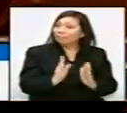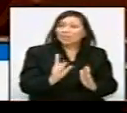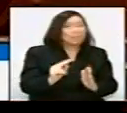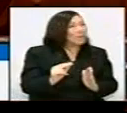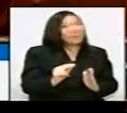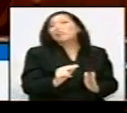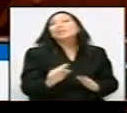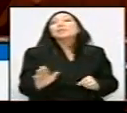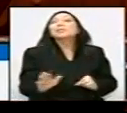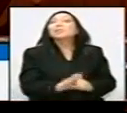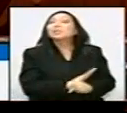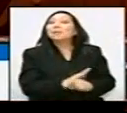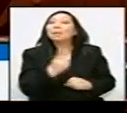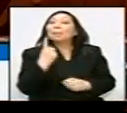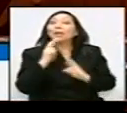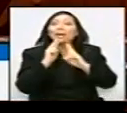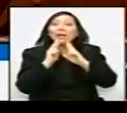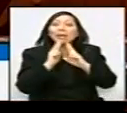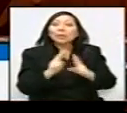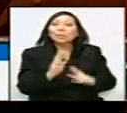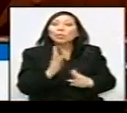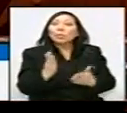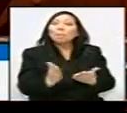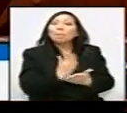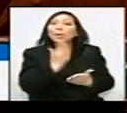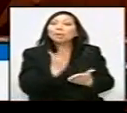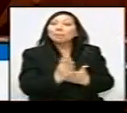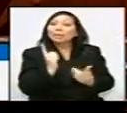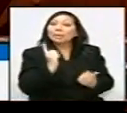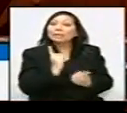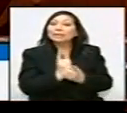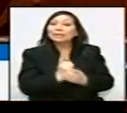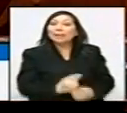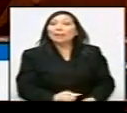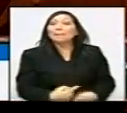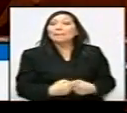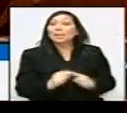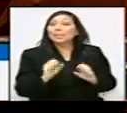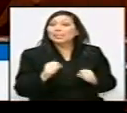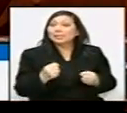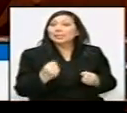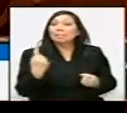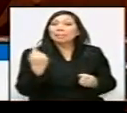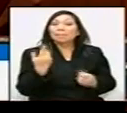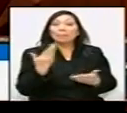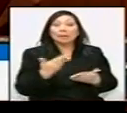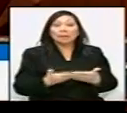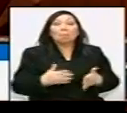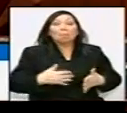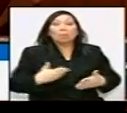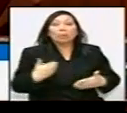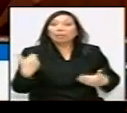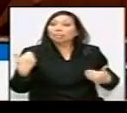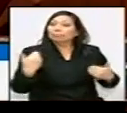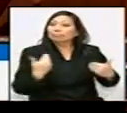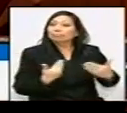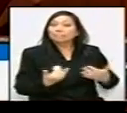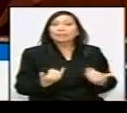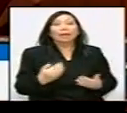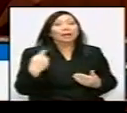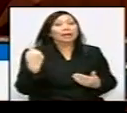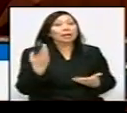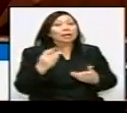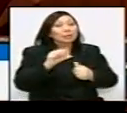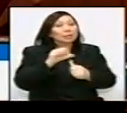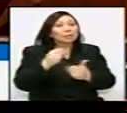son suficientes para resolver el problema que afrontamos, pero son un primer paso que podría contribuir en generar